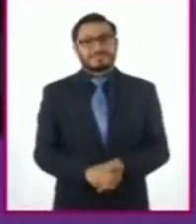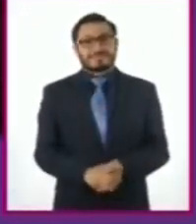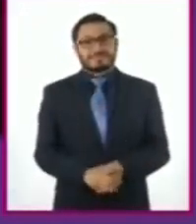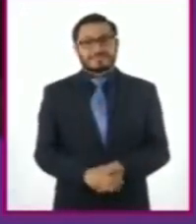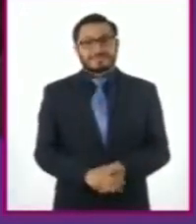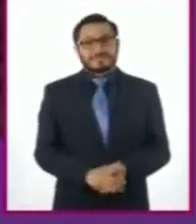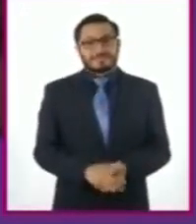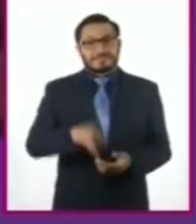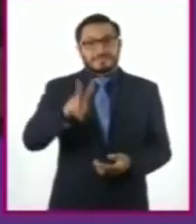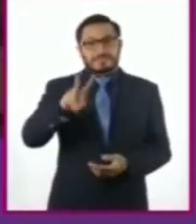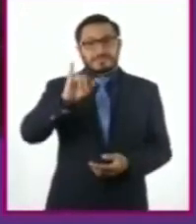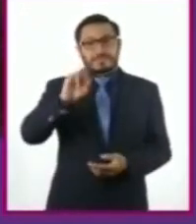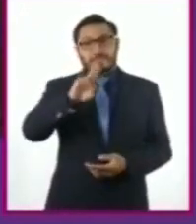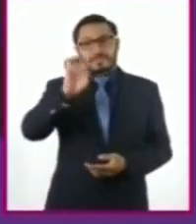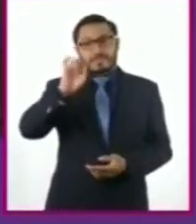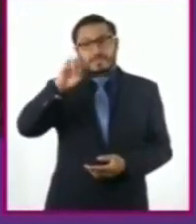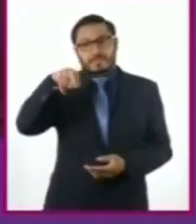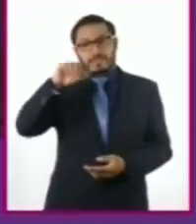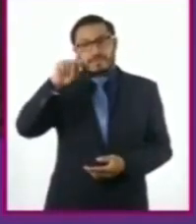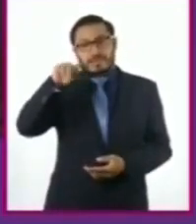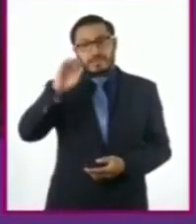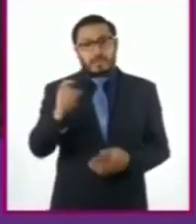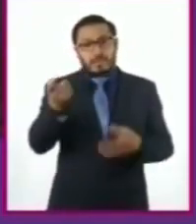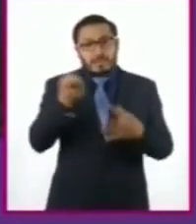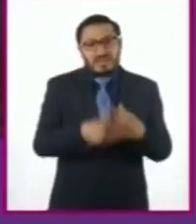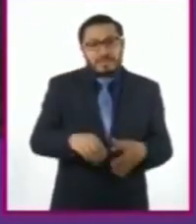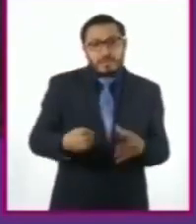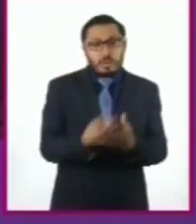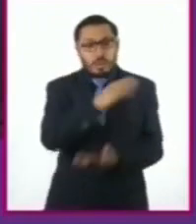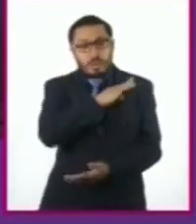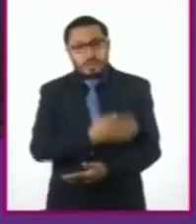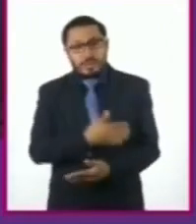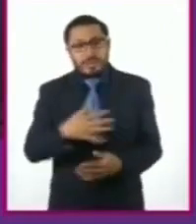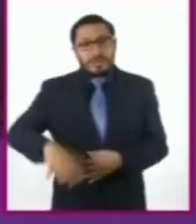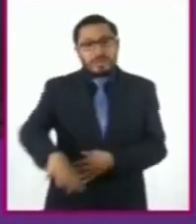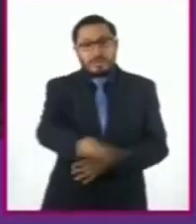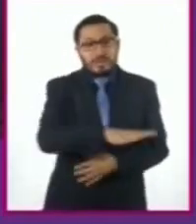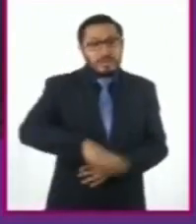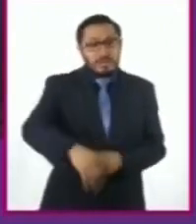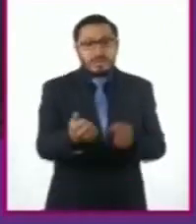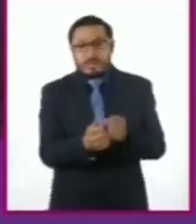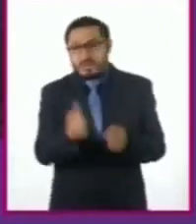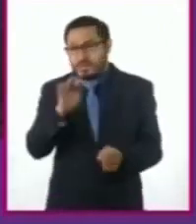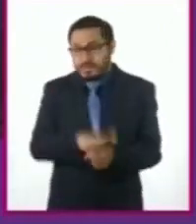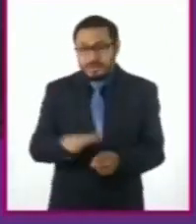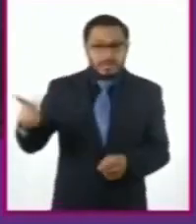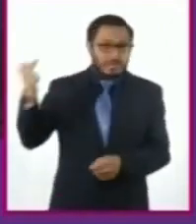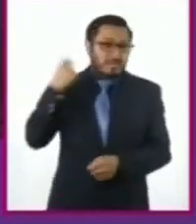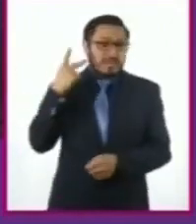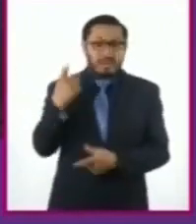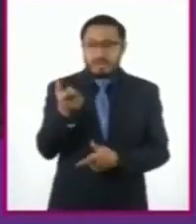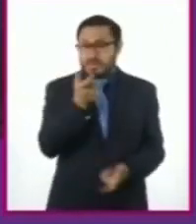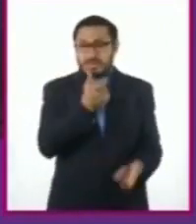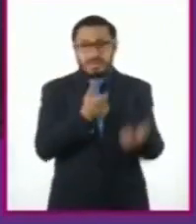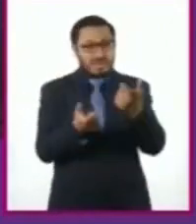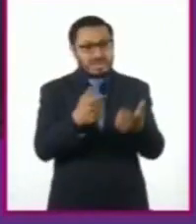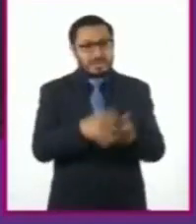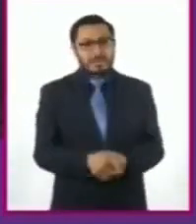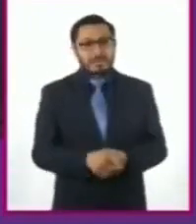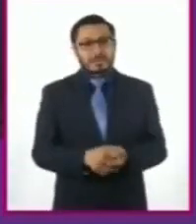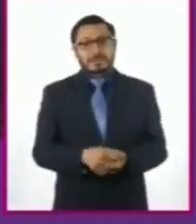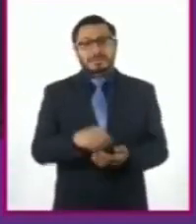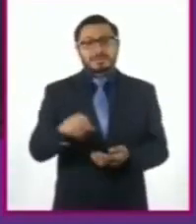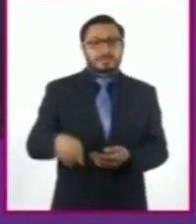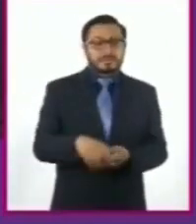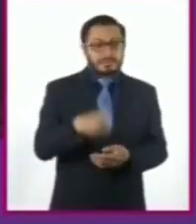El virreinato se instauró en la Nueva España sobre una estructura de administración política y económica, basada tanto